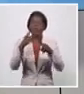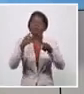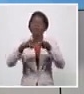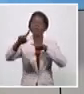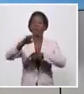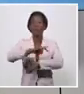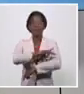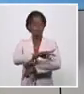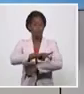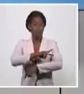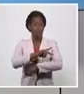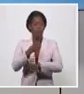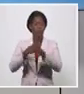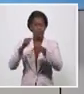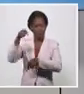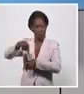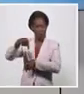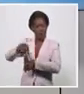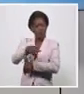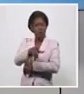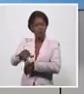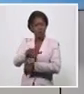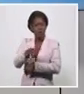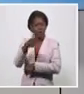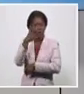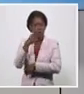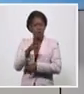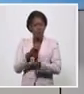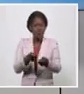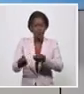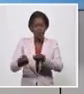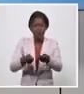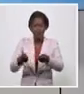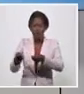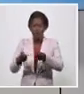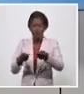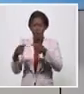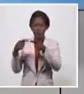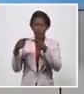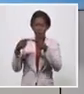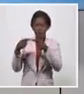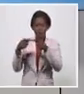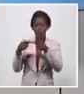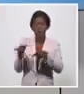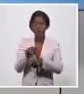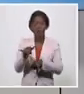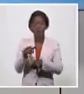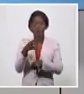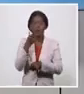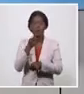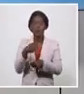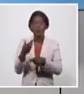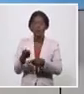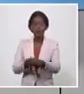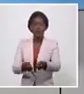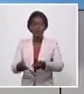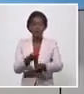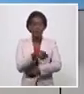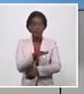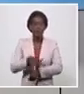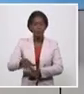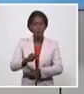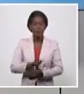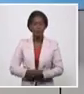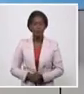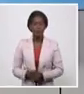y algunos de aquí que apoyan las medidas unilaterales contra Cuba, suscriben peticiones para que, nada más y nada menos, el presidente Joe